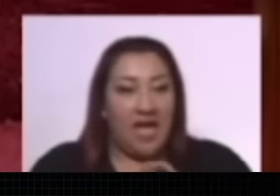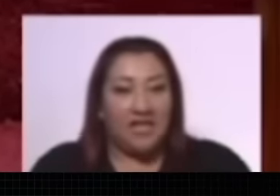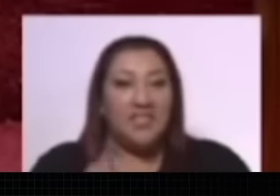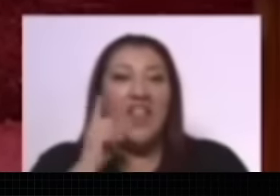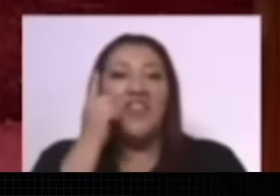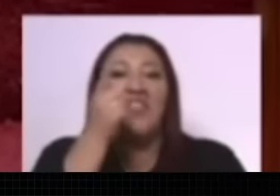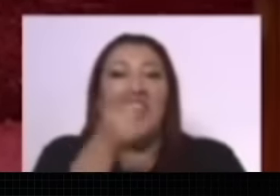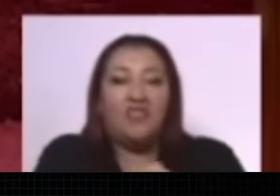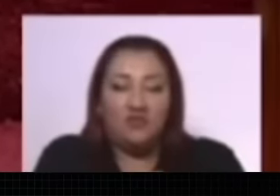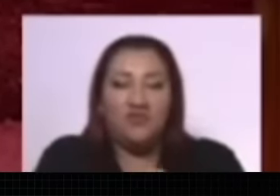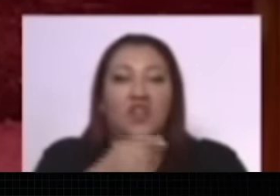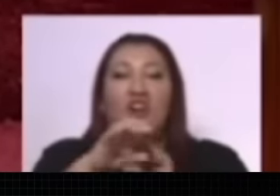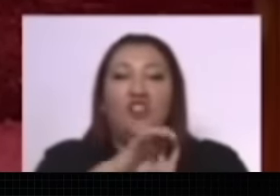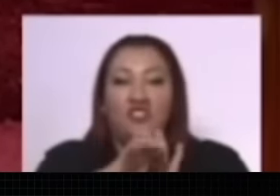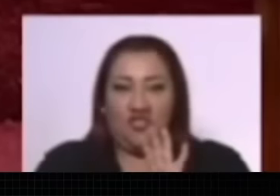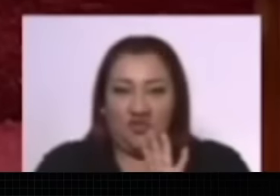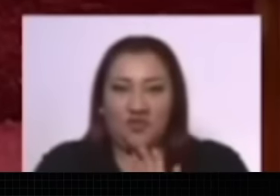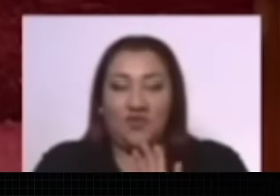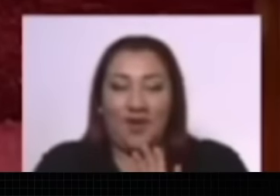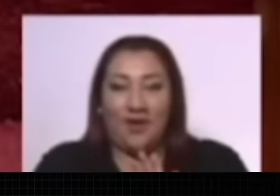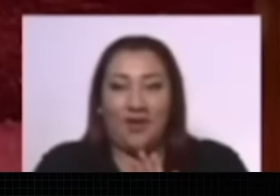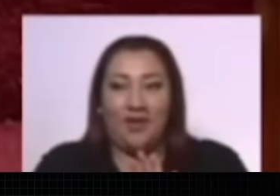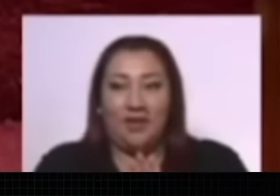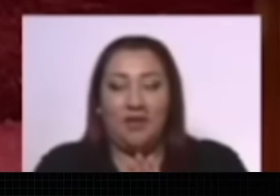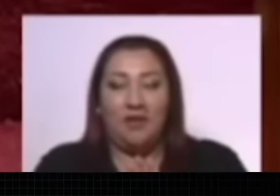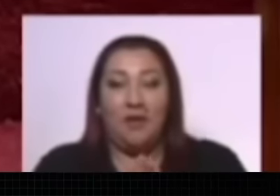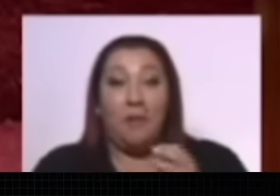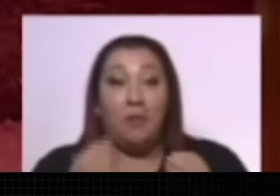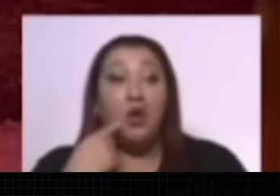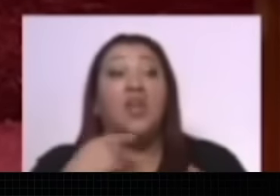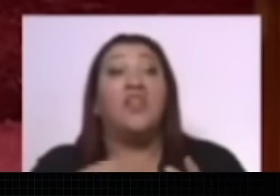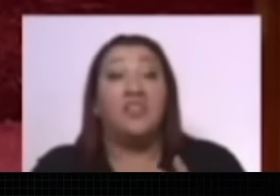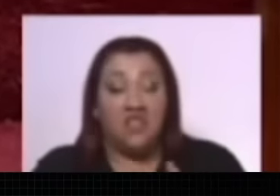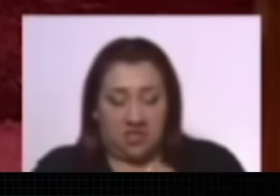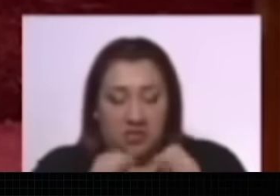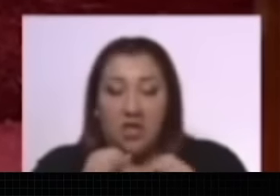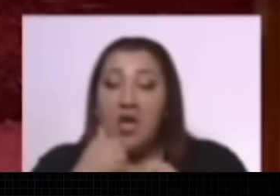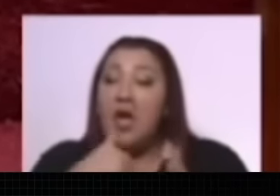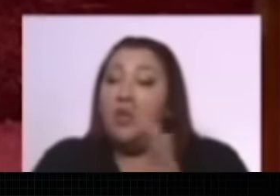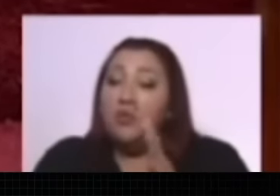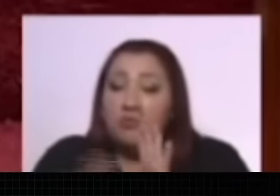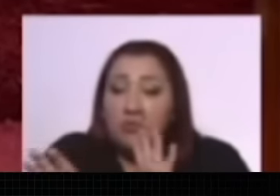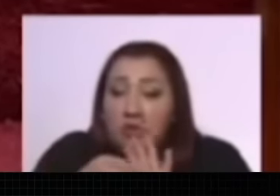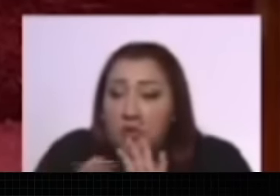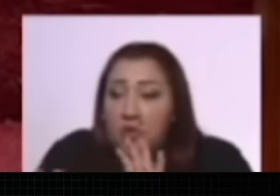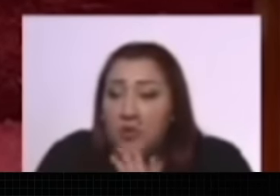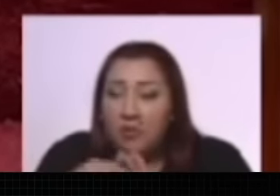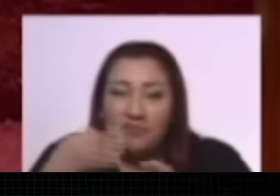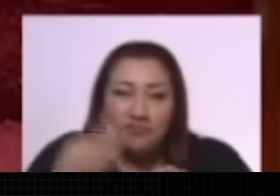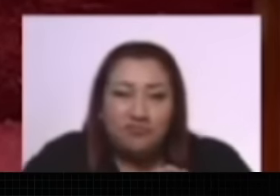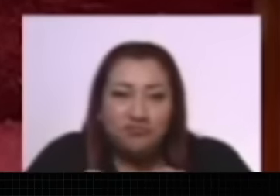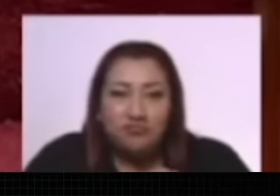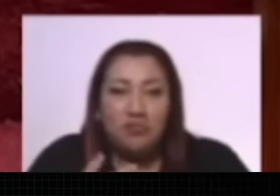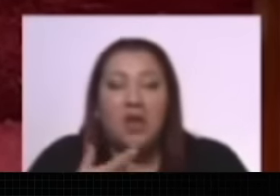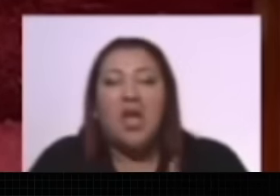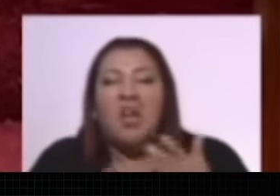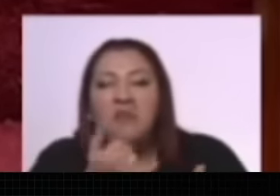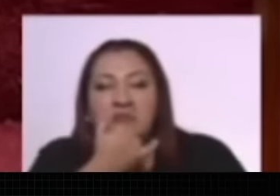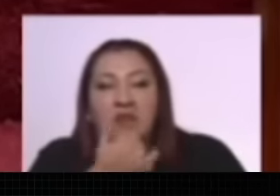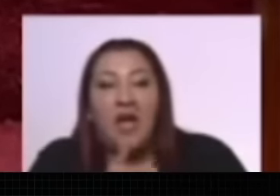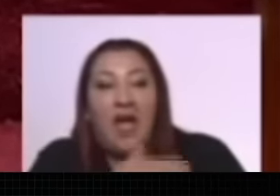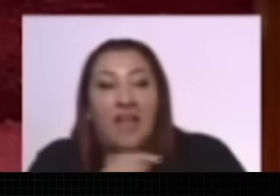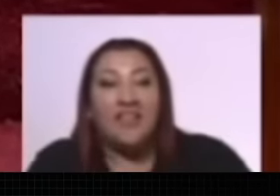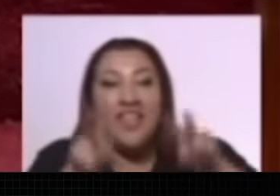denuncia constitucional correspondiente adjuntando copias autenticadas de los actuados de